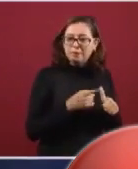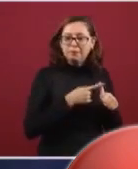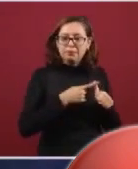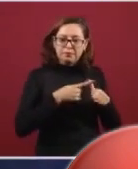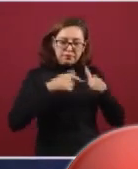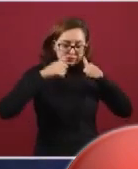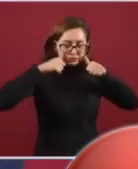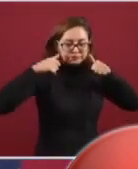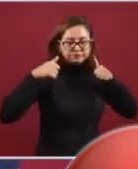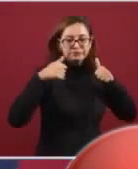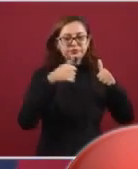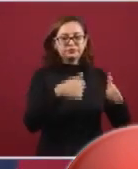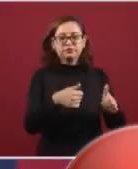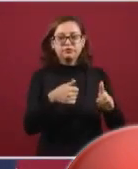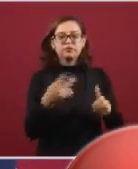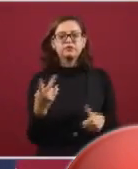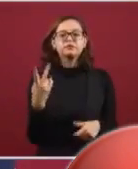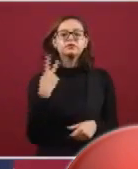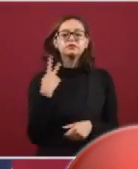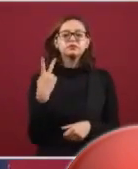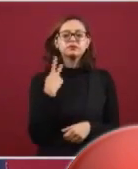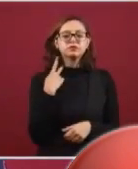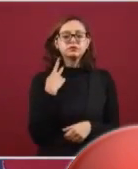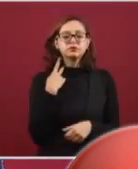la llamada política